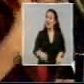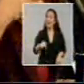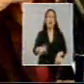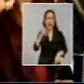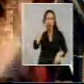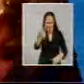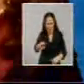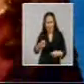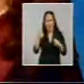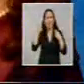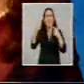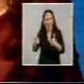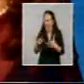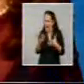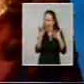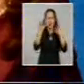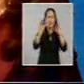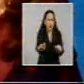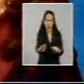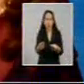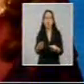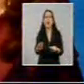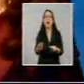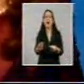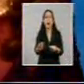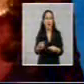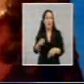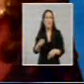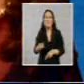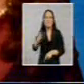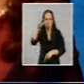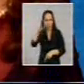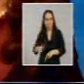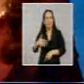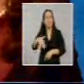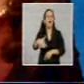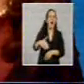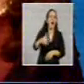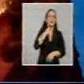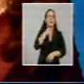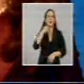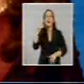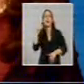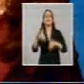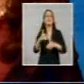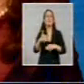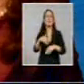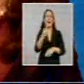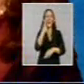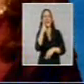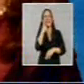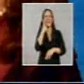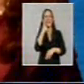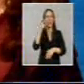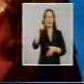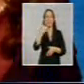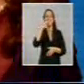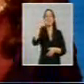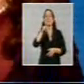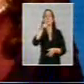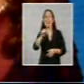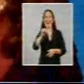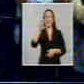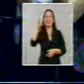contribuye, coopera y ayuda como candidato a intendente de Santa Rosa La Pampa,